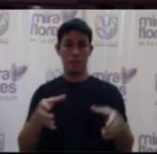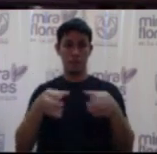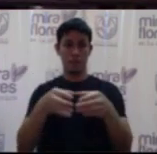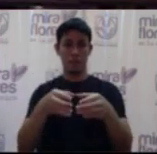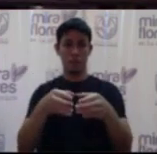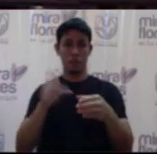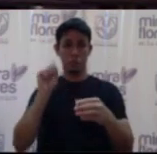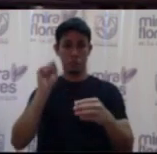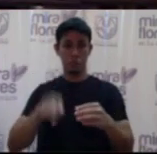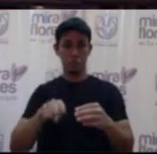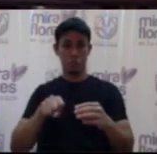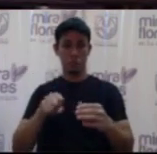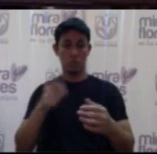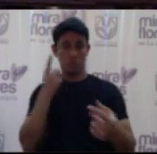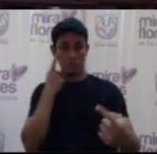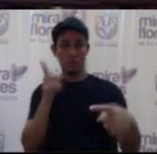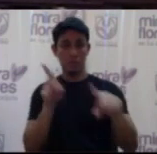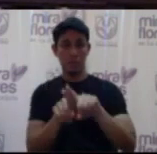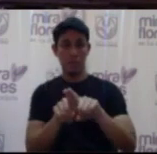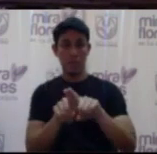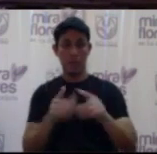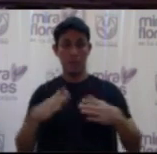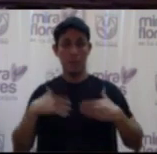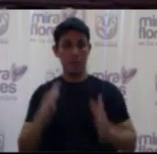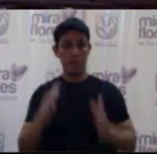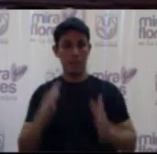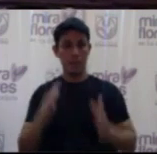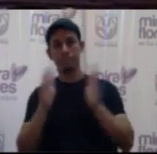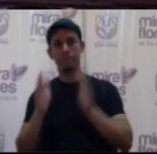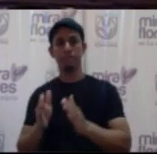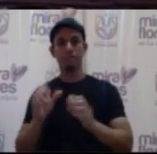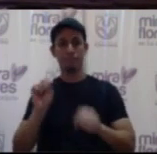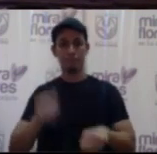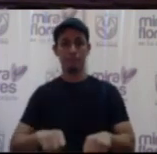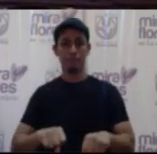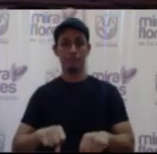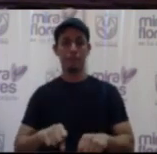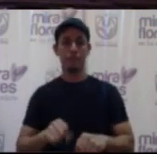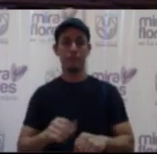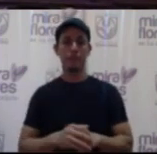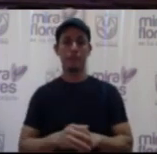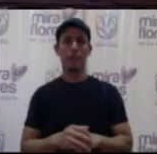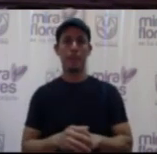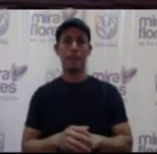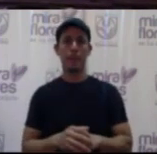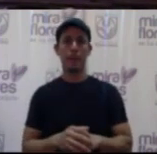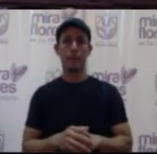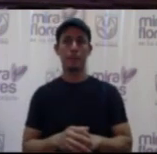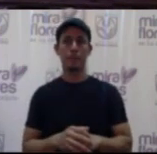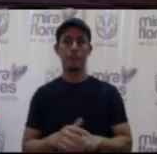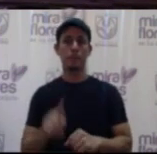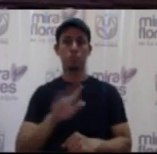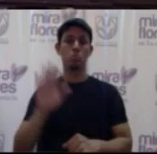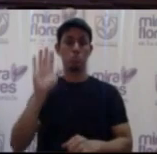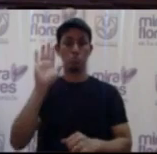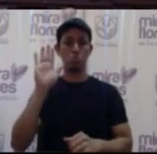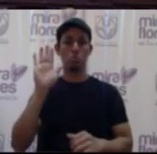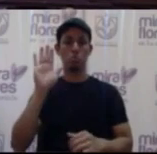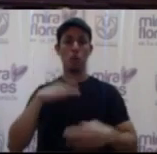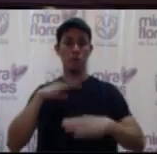moción pase a la orden del día para su debate, a ver si se convierte en acuerdo de consejo, sírvanse expresarlo en señal de